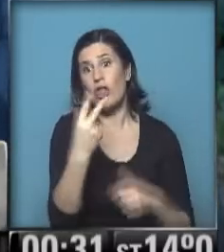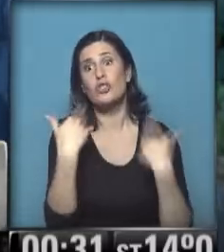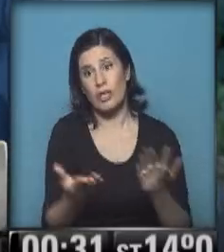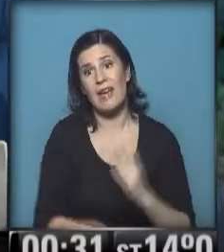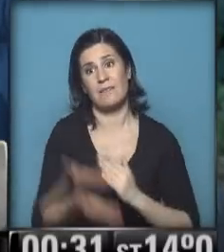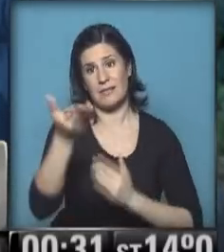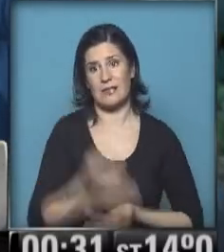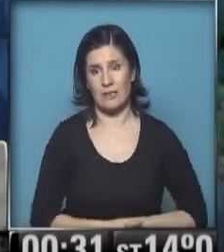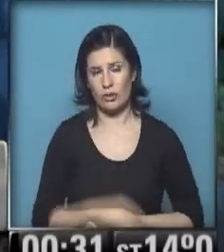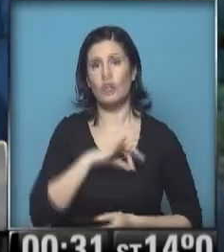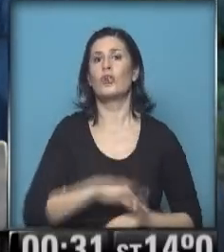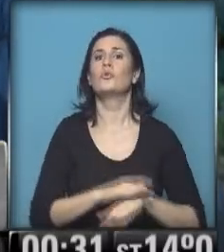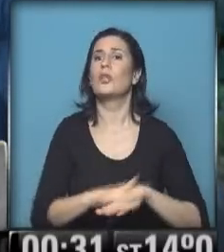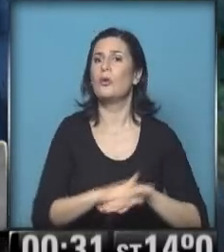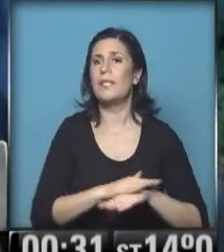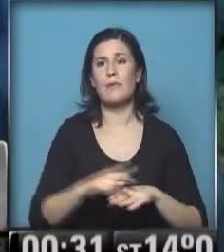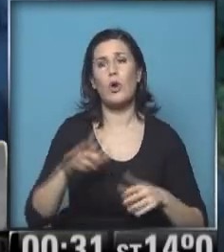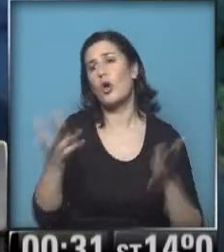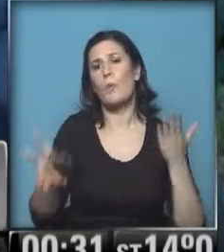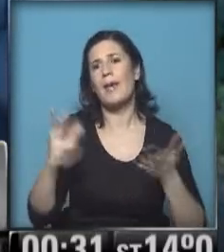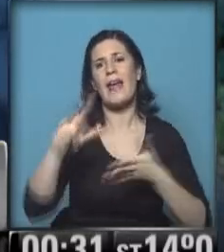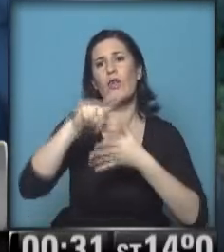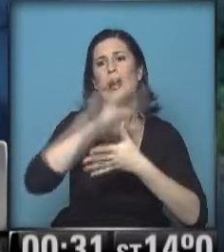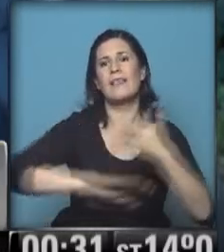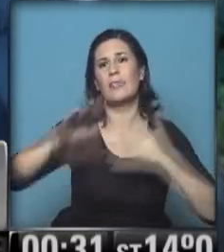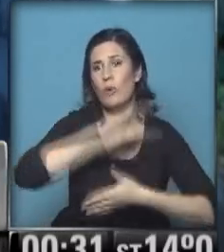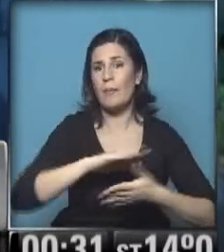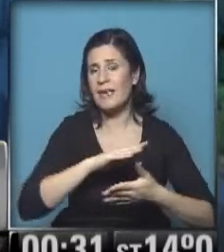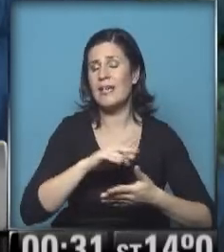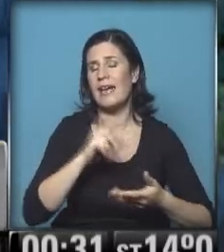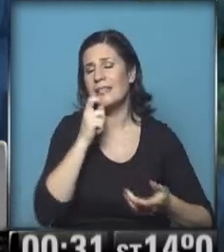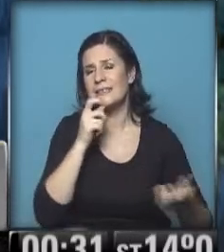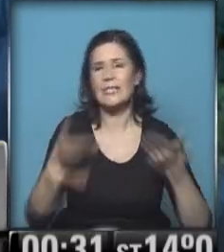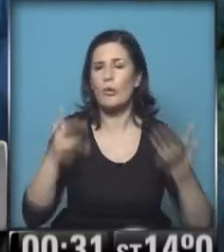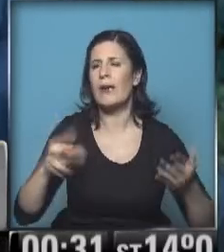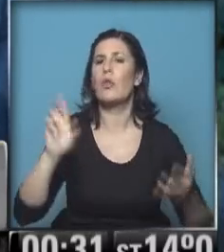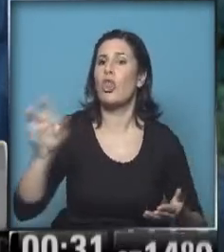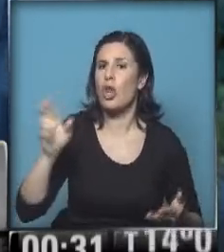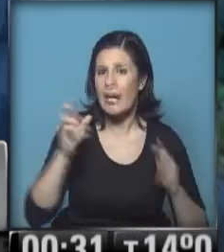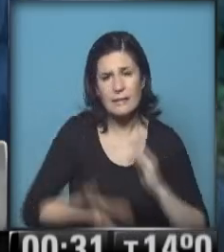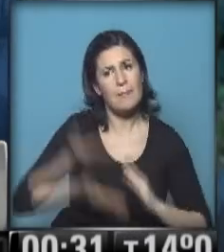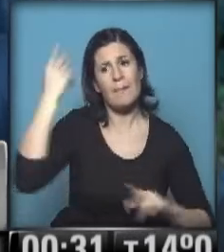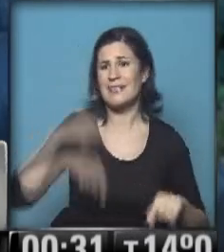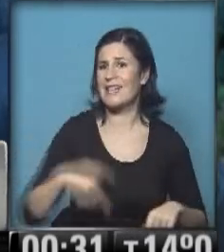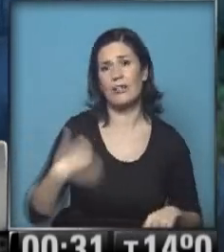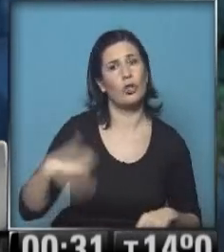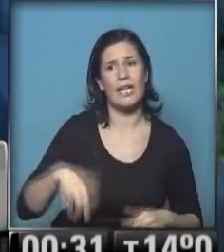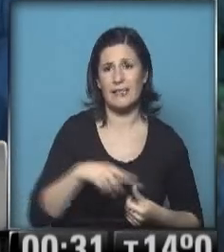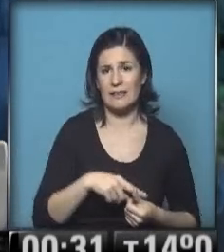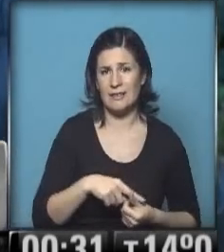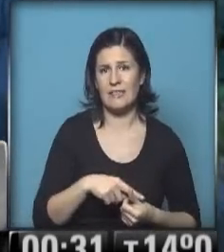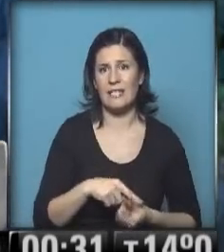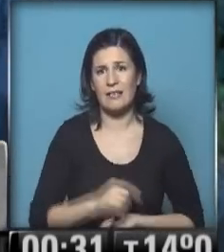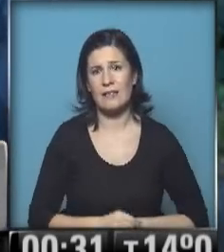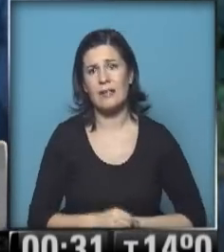más alto de Sudamérica, medido en términos de dólar, y es prácticamente el más alto de la región latinoamericana en su conjunto,